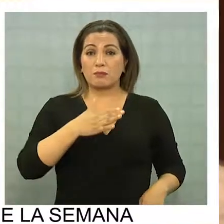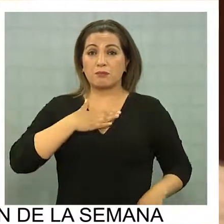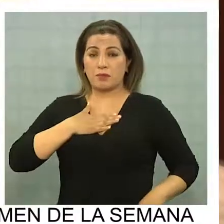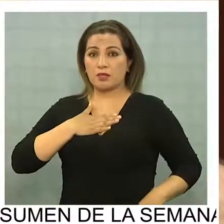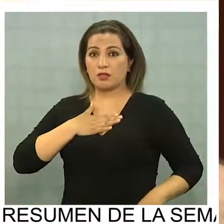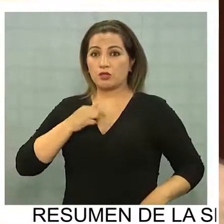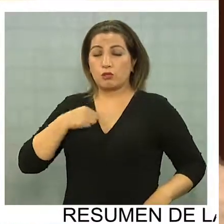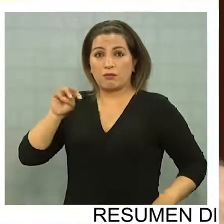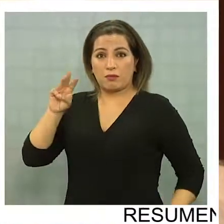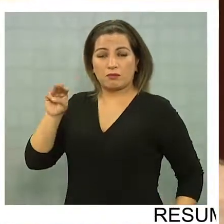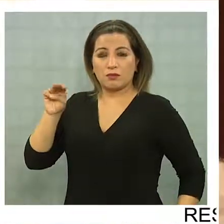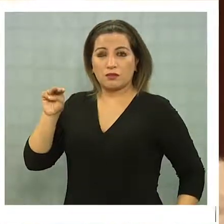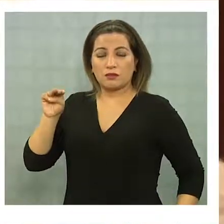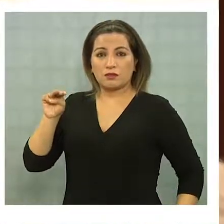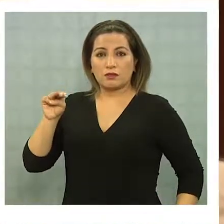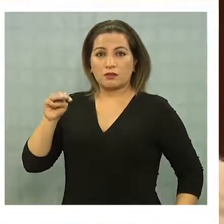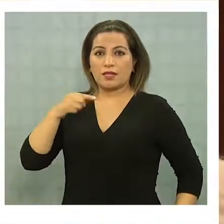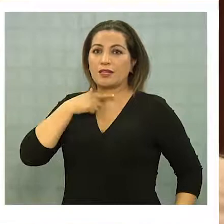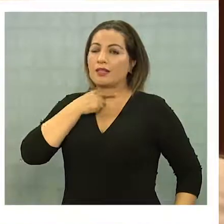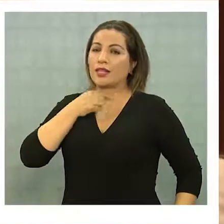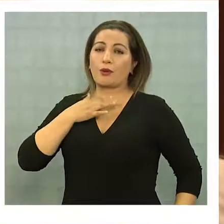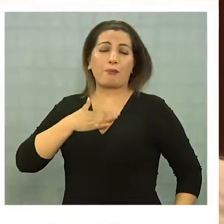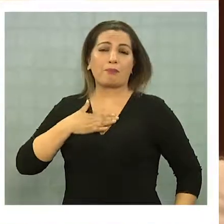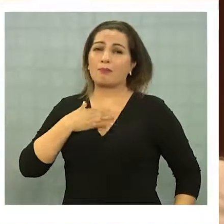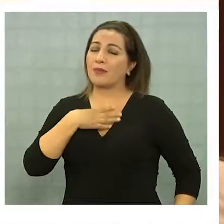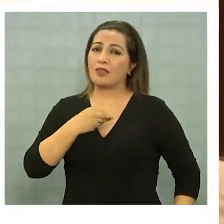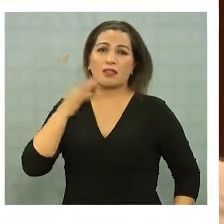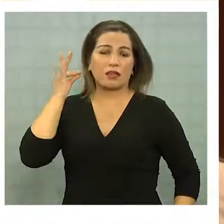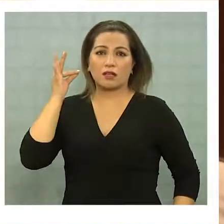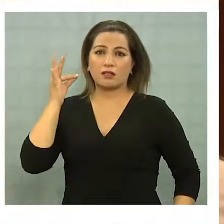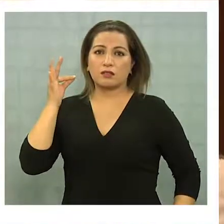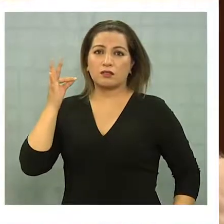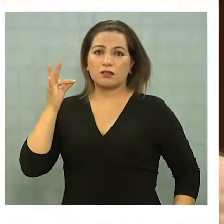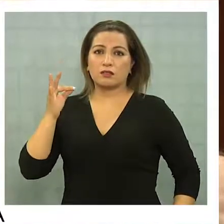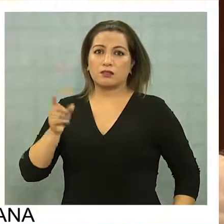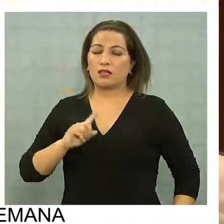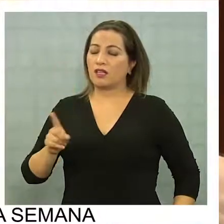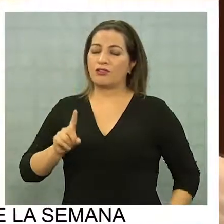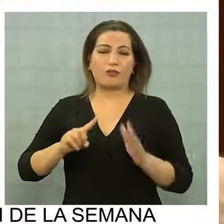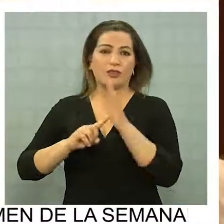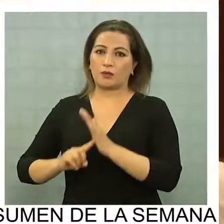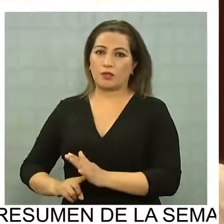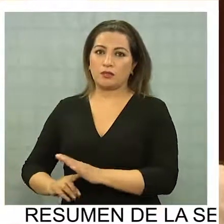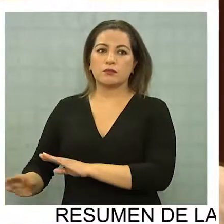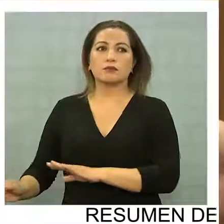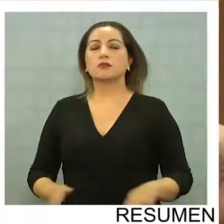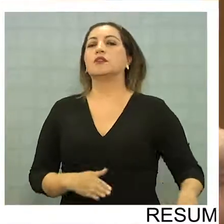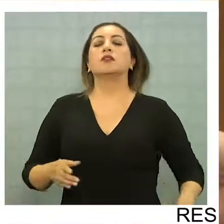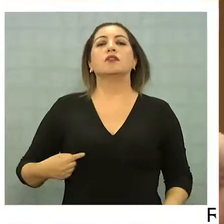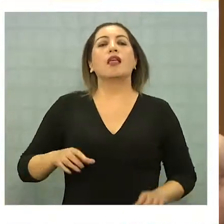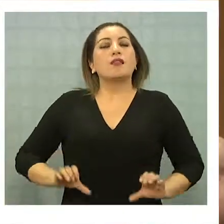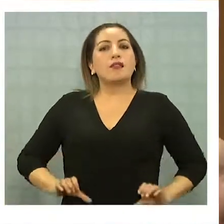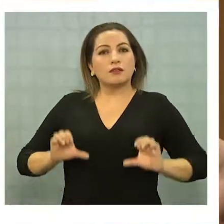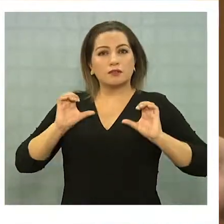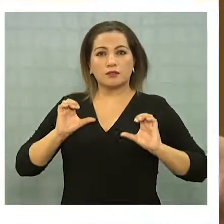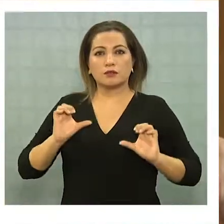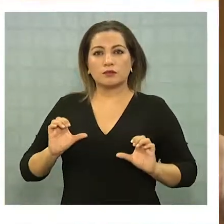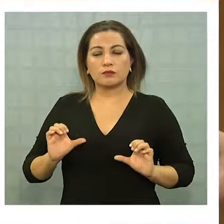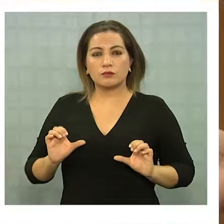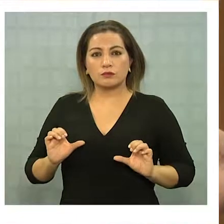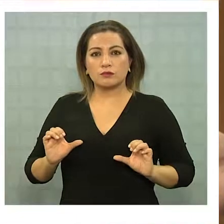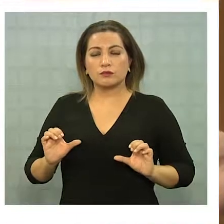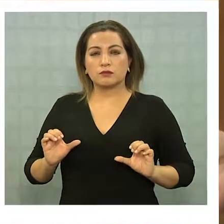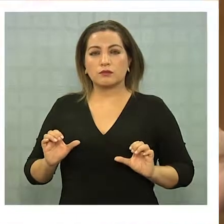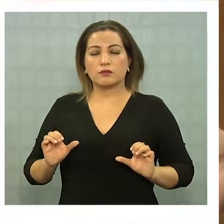pero yo en el caso de la madre quisiera que fuera mi hija y que no se la discriminara. Bueno, desde el punto de vista ético,